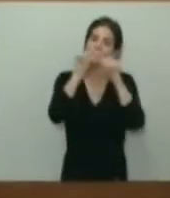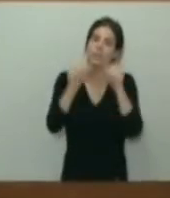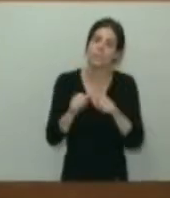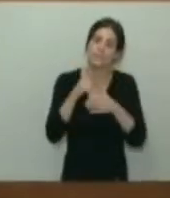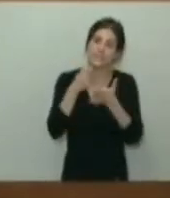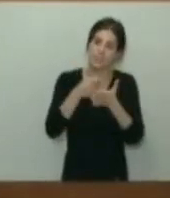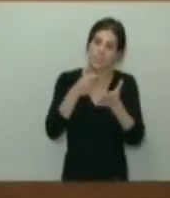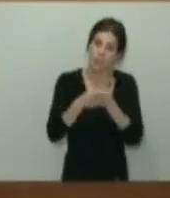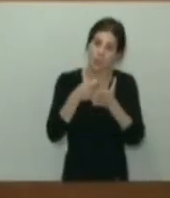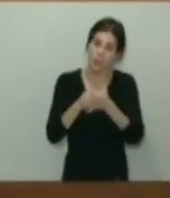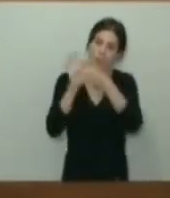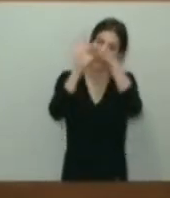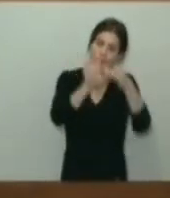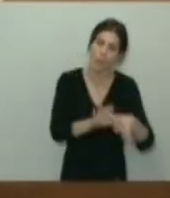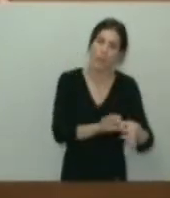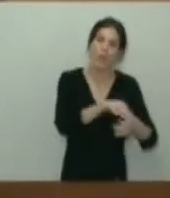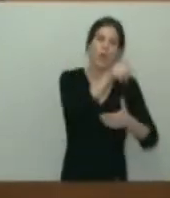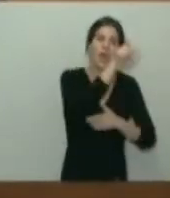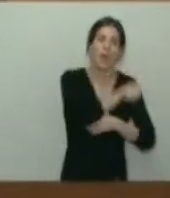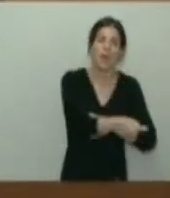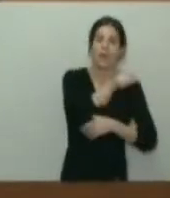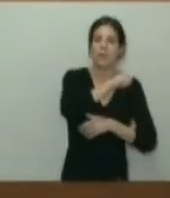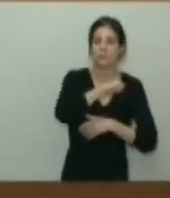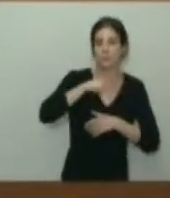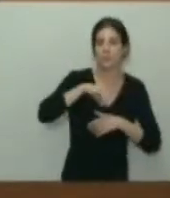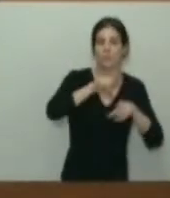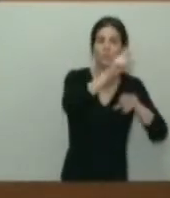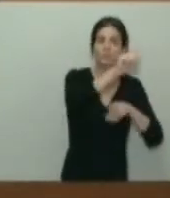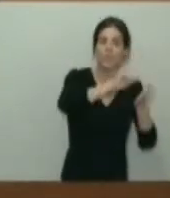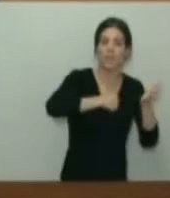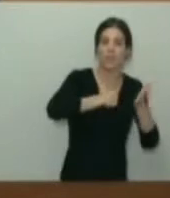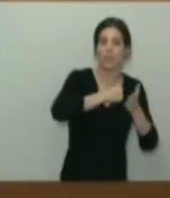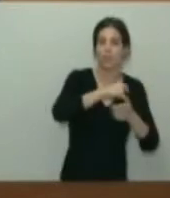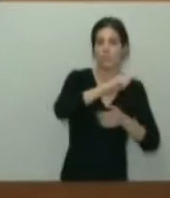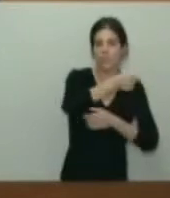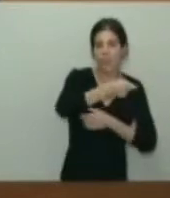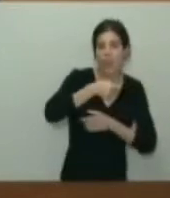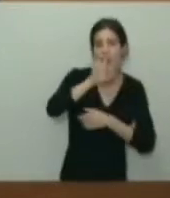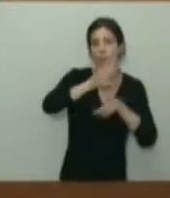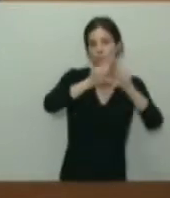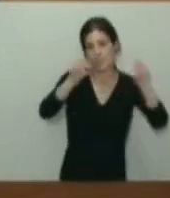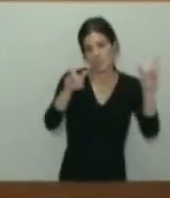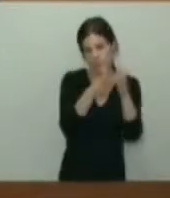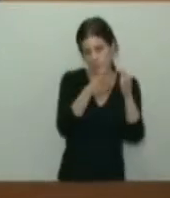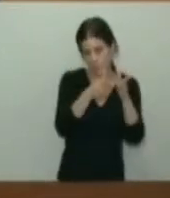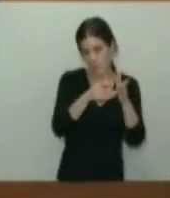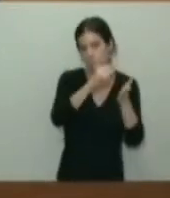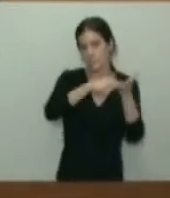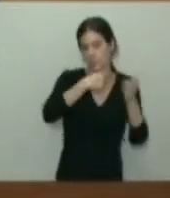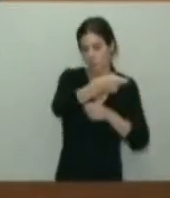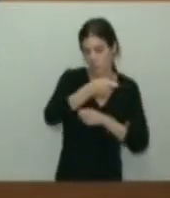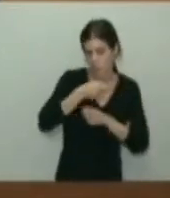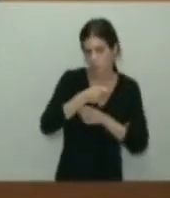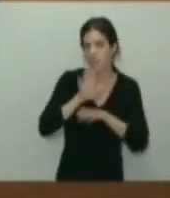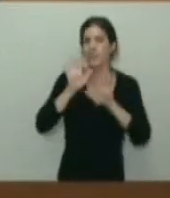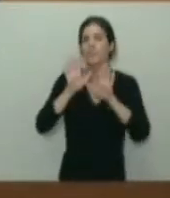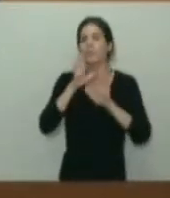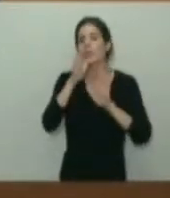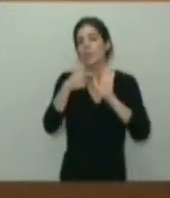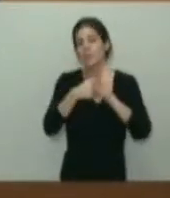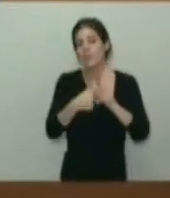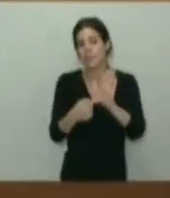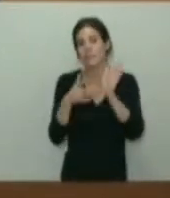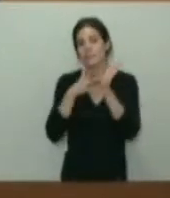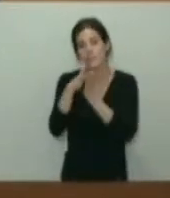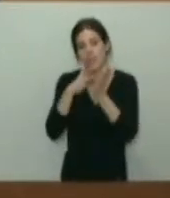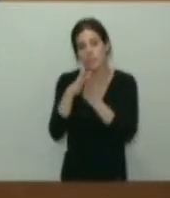los subcontratistas, con la posibilidad jurídica también, que se estudie la posibilidad jurídica de que el incumplimiento de tales obligaciones pueda ser considerado